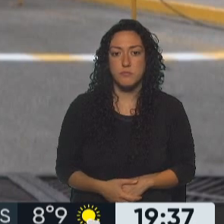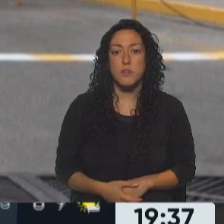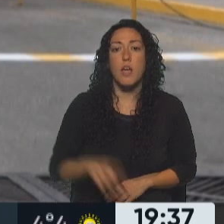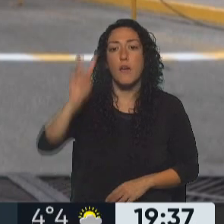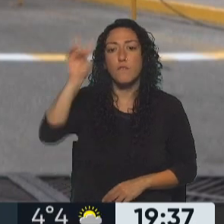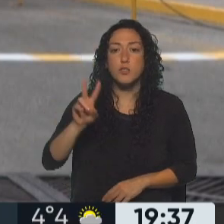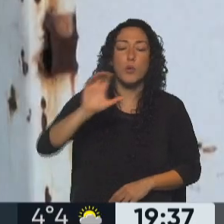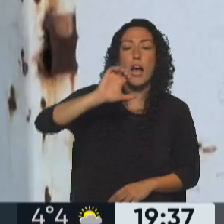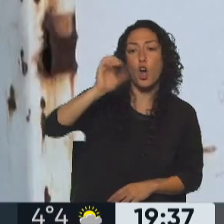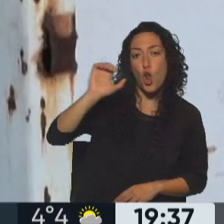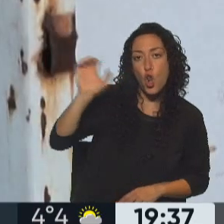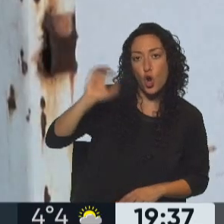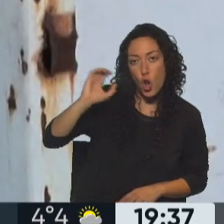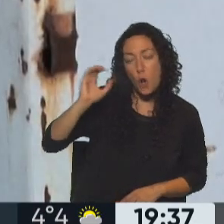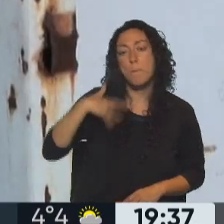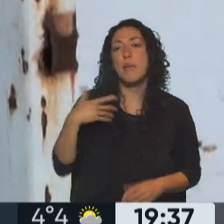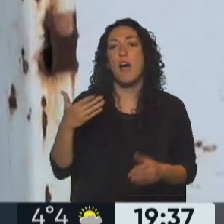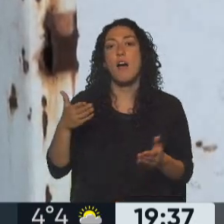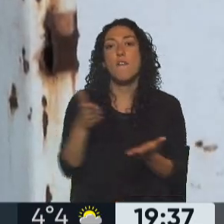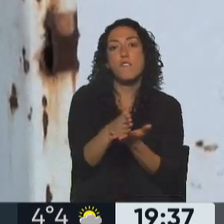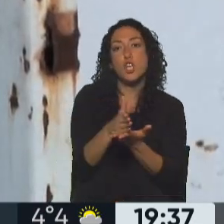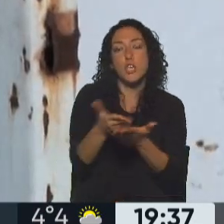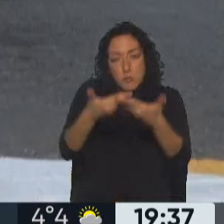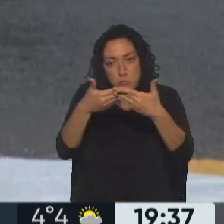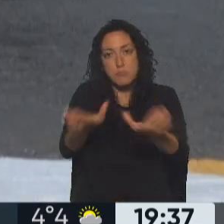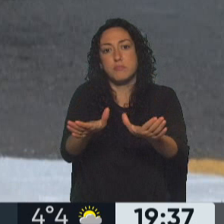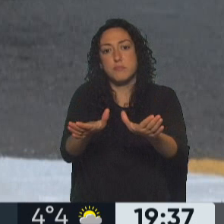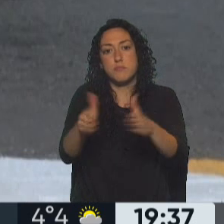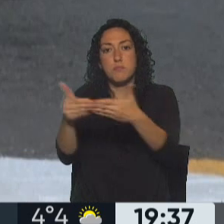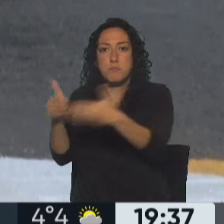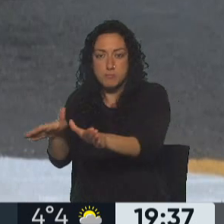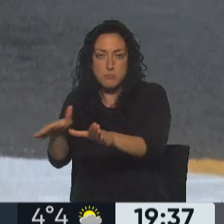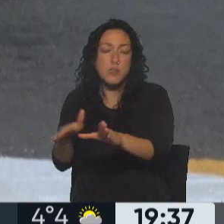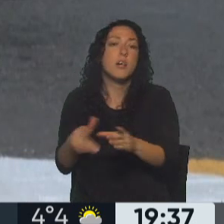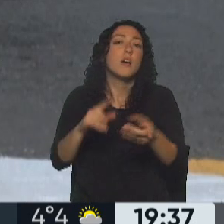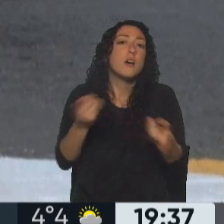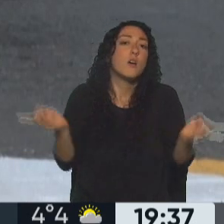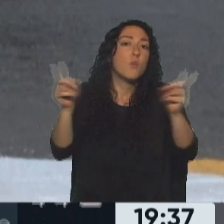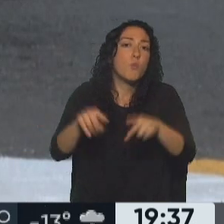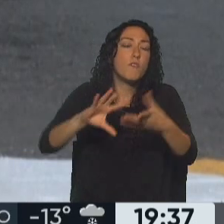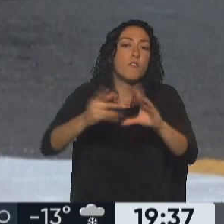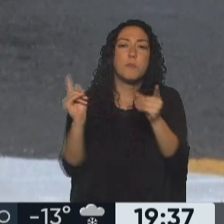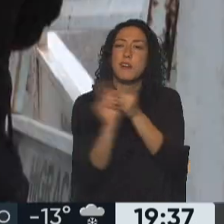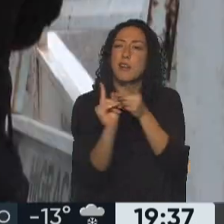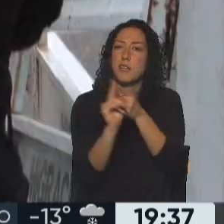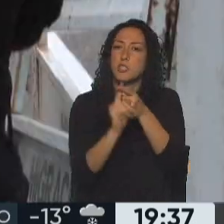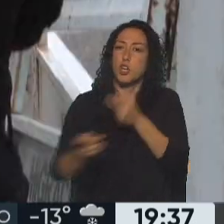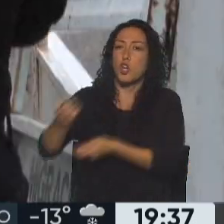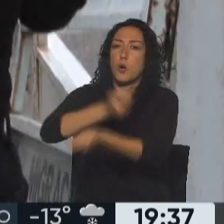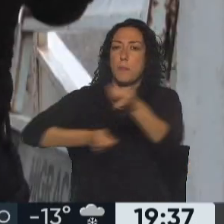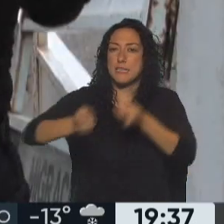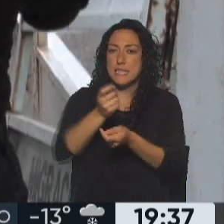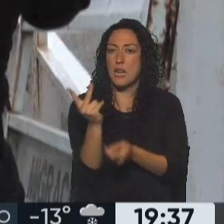Venezuela y Colombia reabren sus fronteras. Estas reaperturas ocurren en el marco del restablecimiento de relaciones comerciales entre